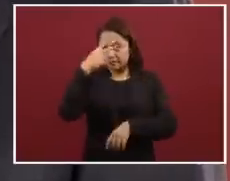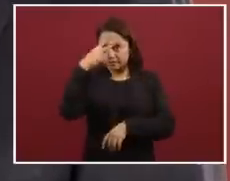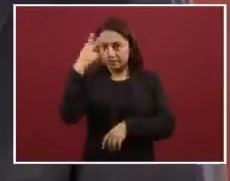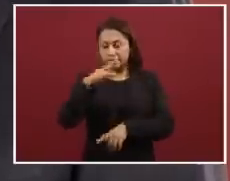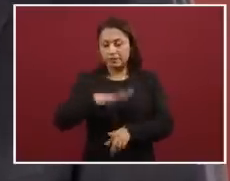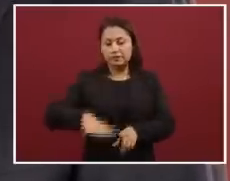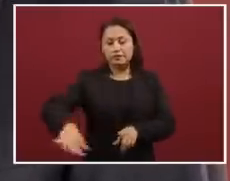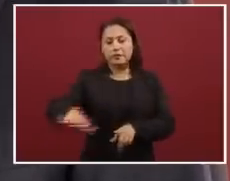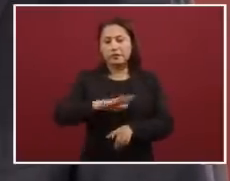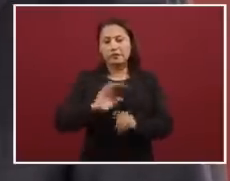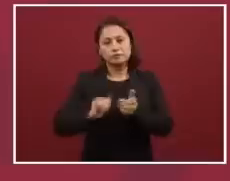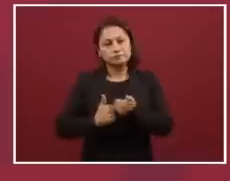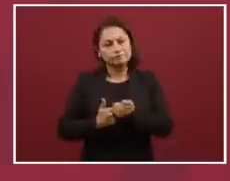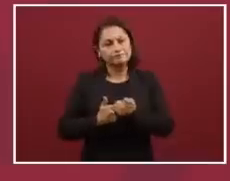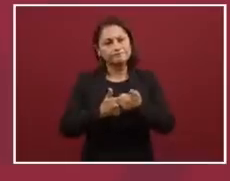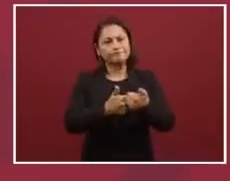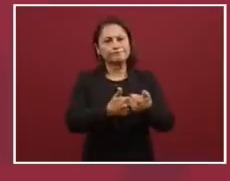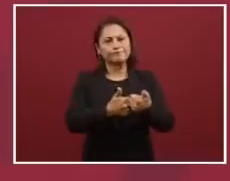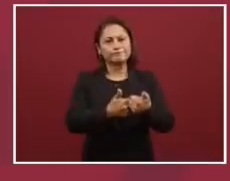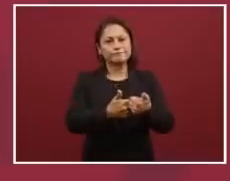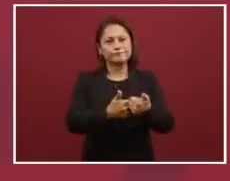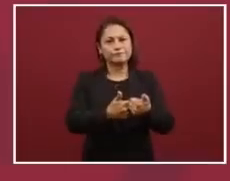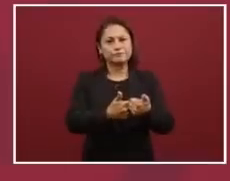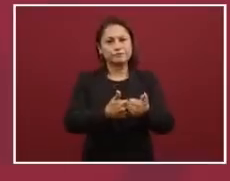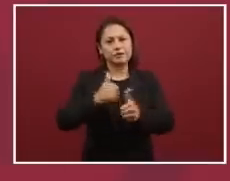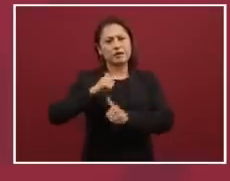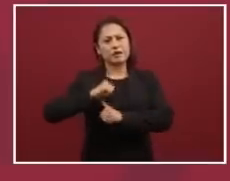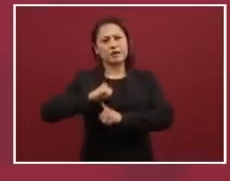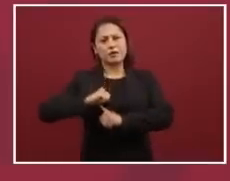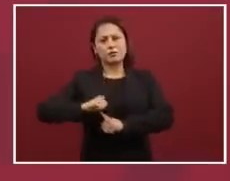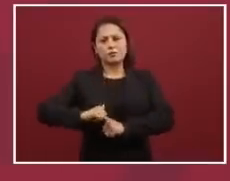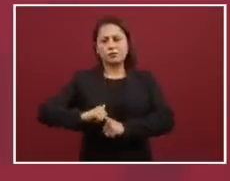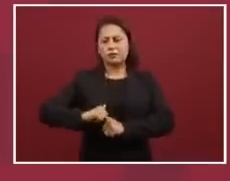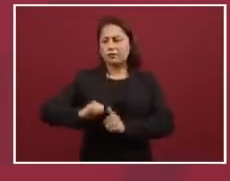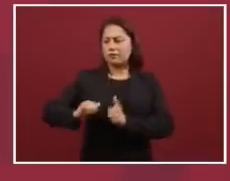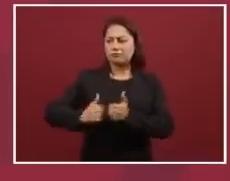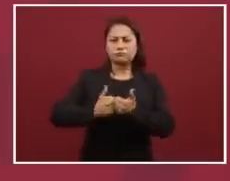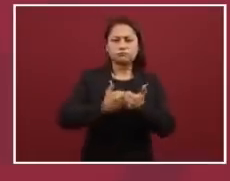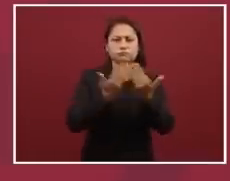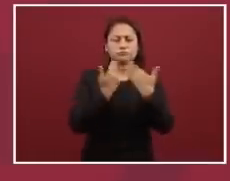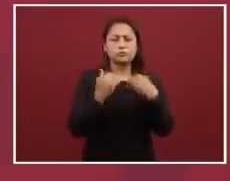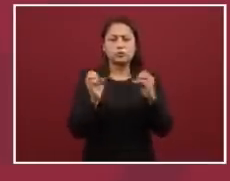pueblo. Una autoridad sin el respaldo de los ciudadanos